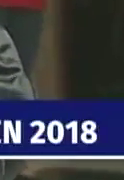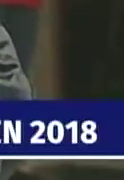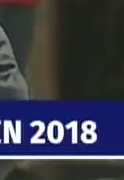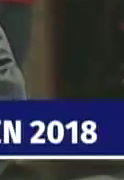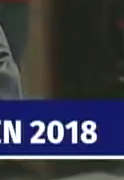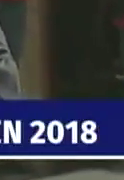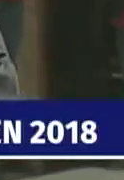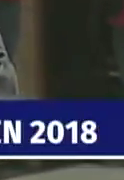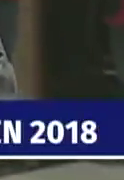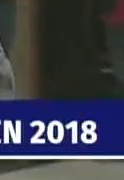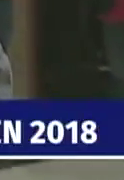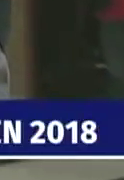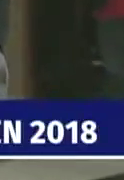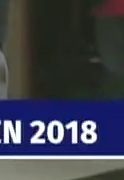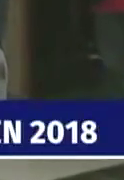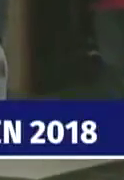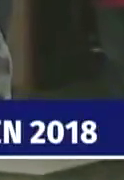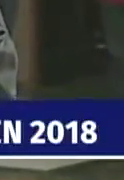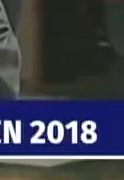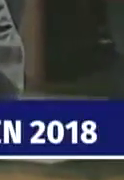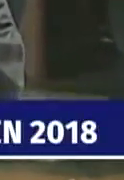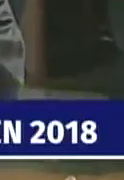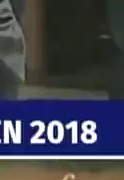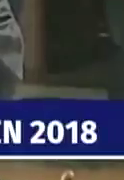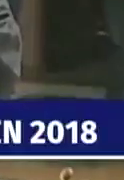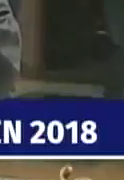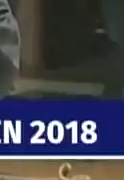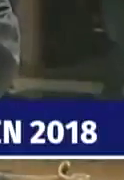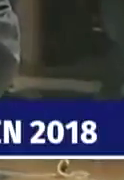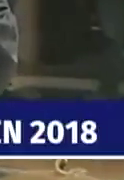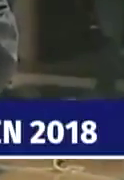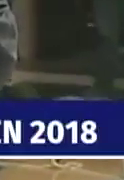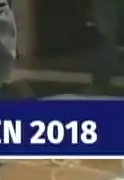Disfrutamos además de la buena música y del ambiente musical de